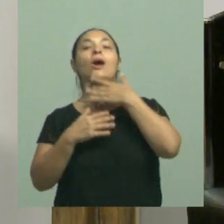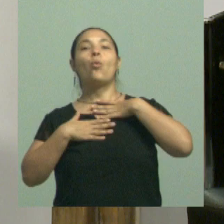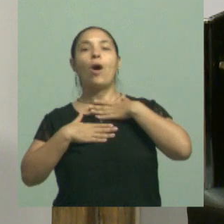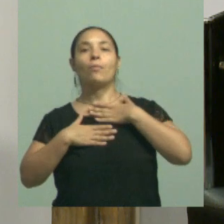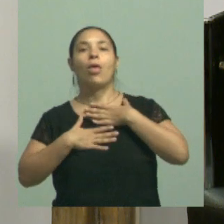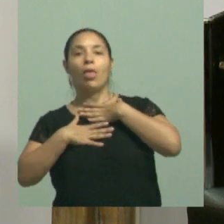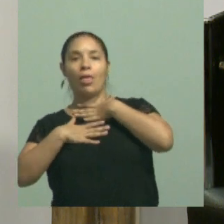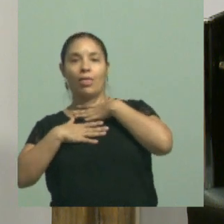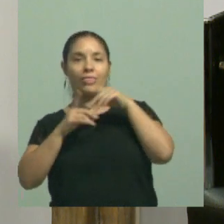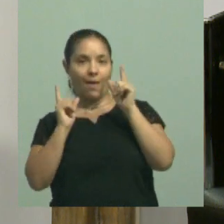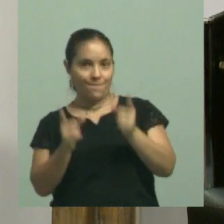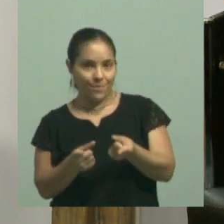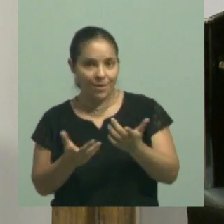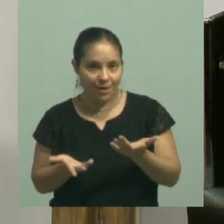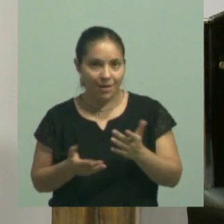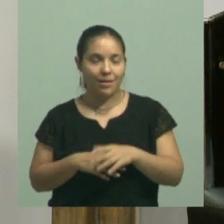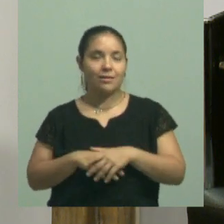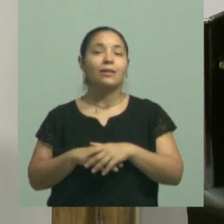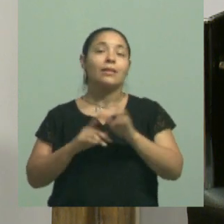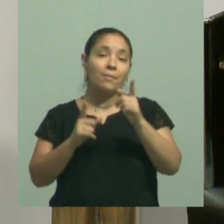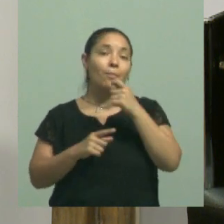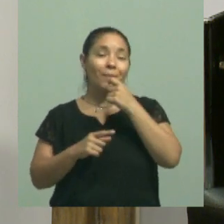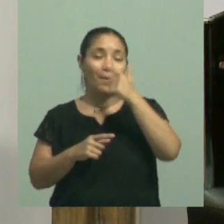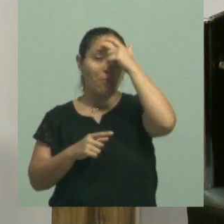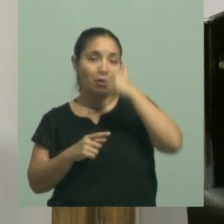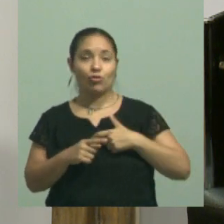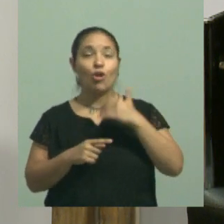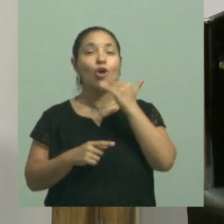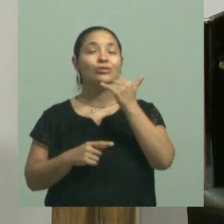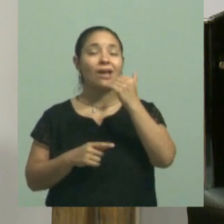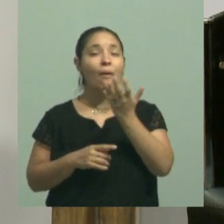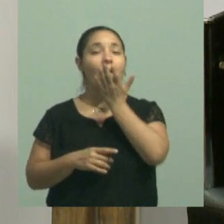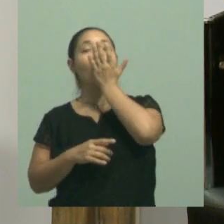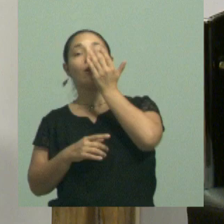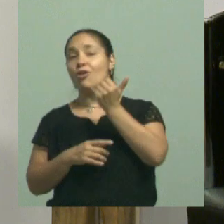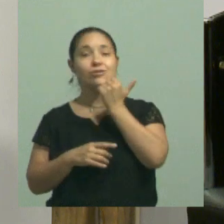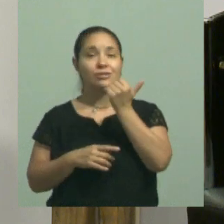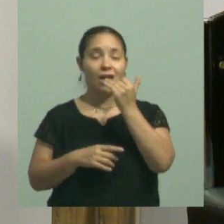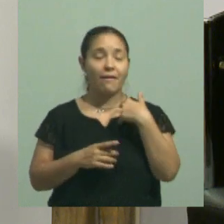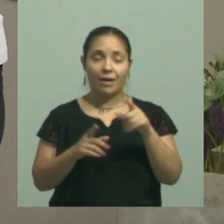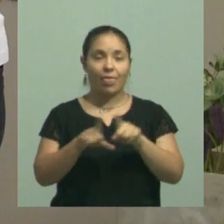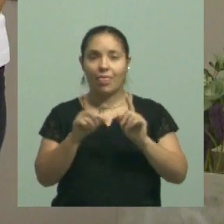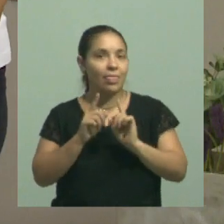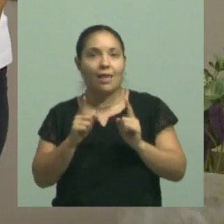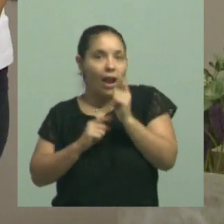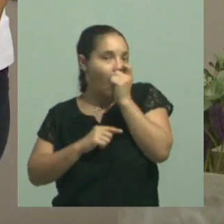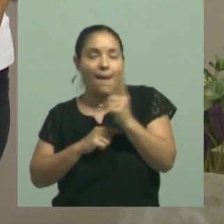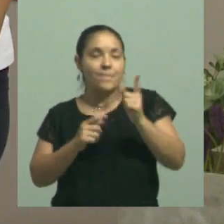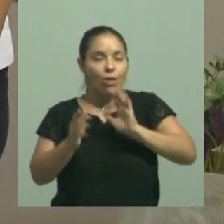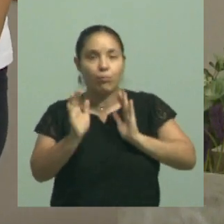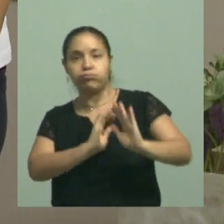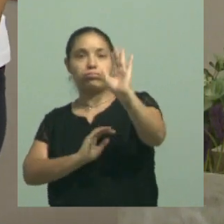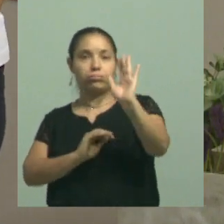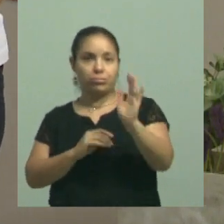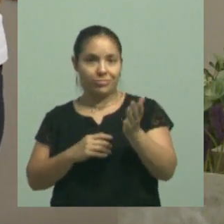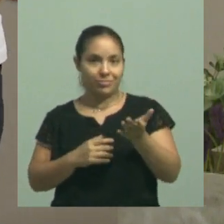entiende que no está preparado para esa actitud tuya. Exacto. ¿No? Para esa acción. La ventaja que tenemos es esto, que no esperan que nos